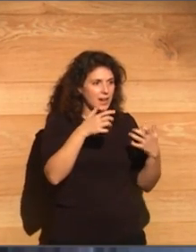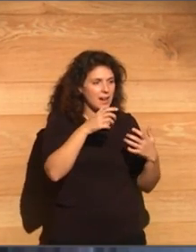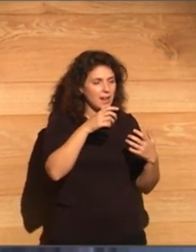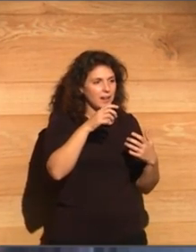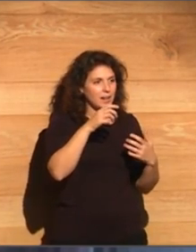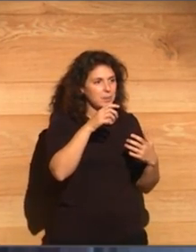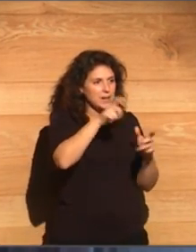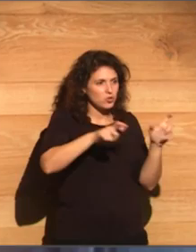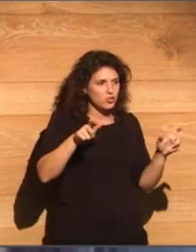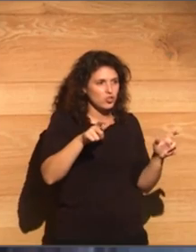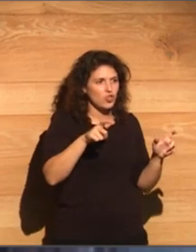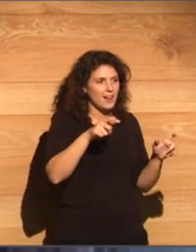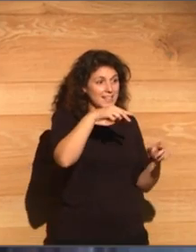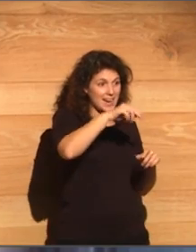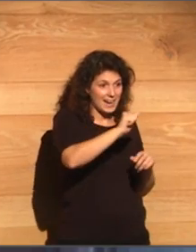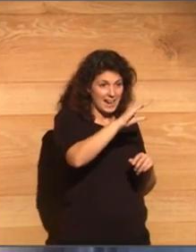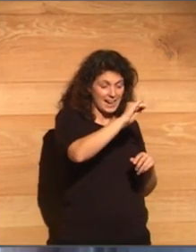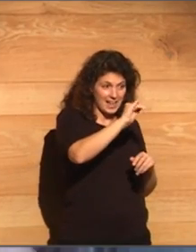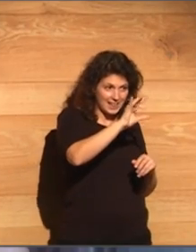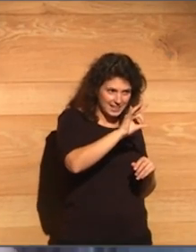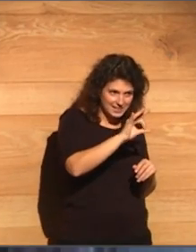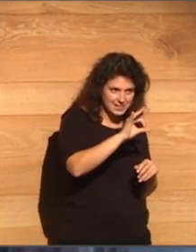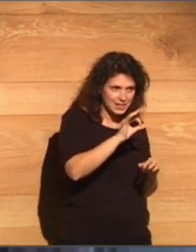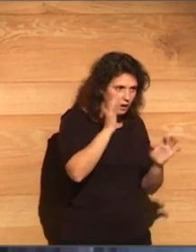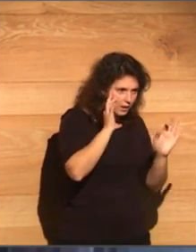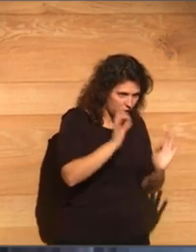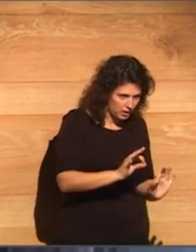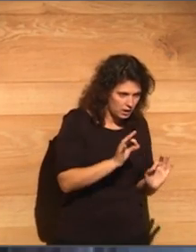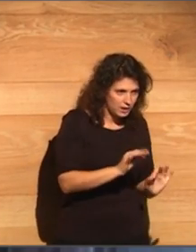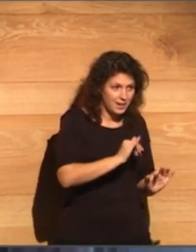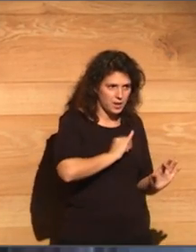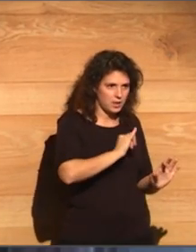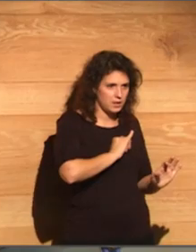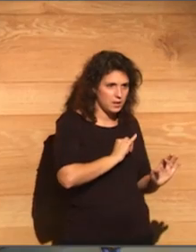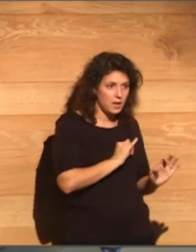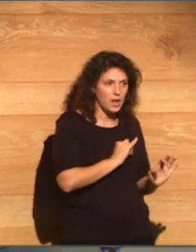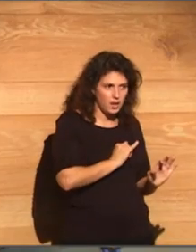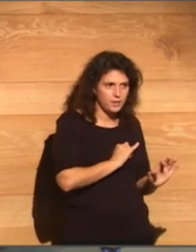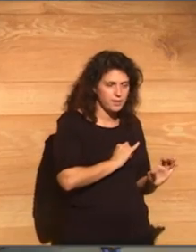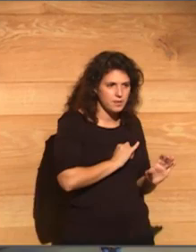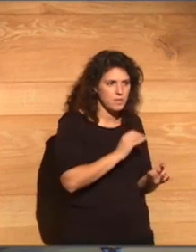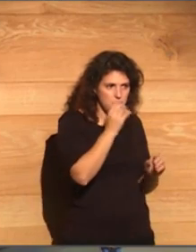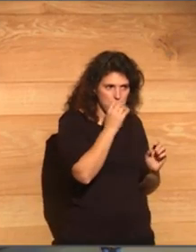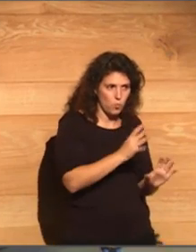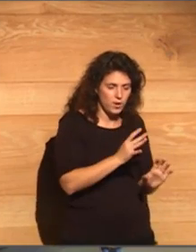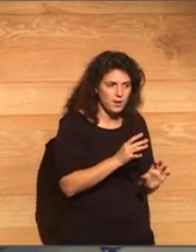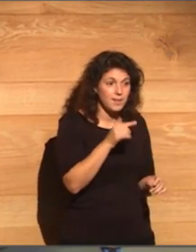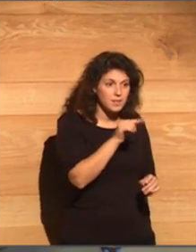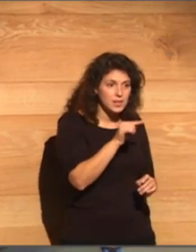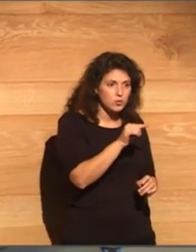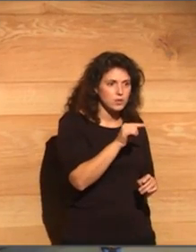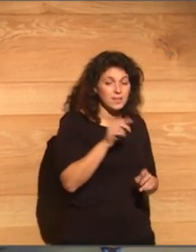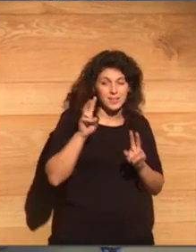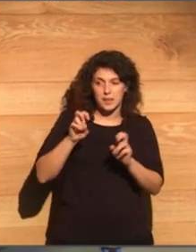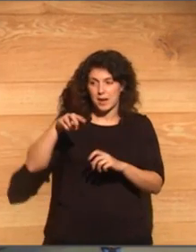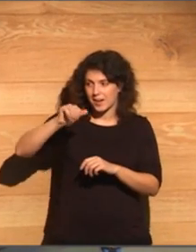verdad, la gente nazi bien, la gente nazi de rancio abolengo... El nazi guay, ¿no? El nazi guay, vale. era... Vale. Es que de los nazis